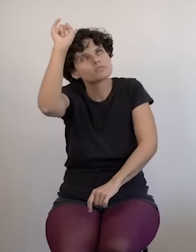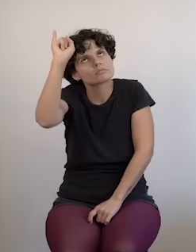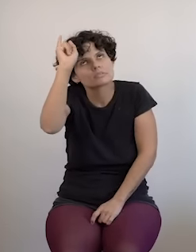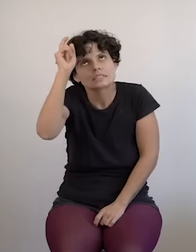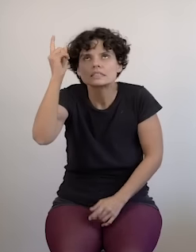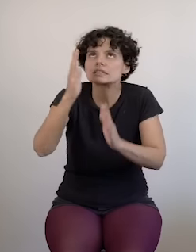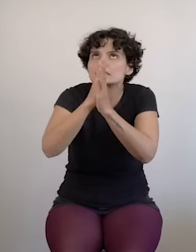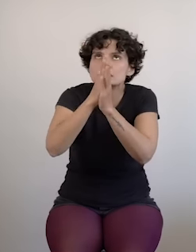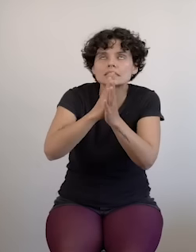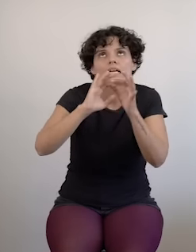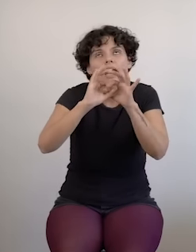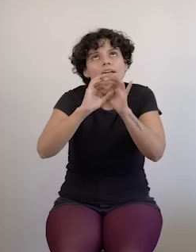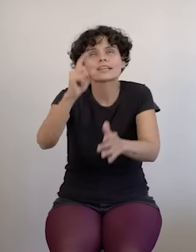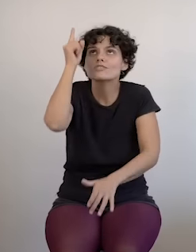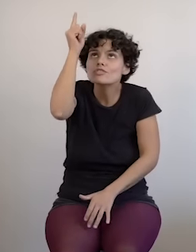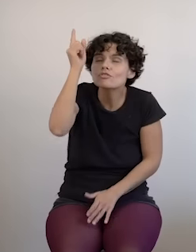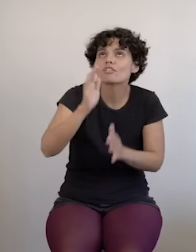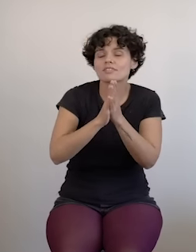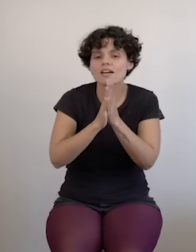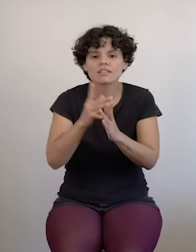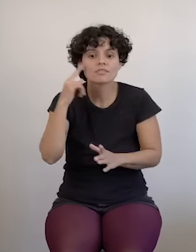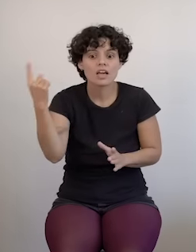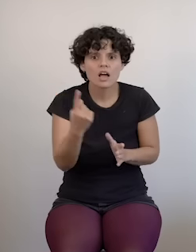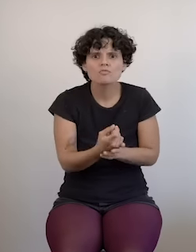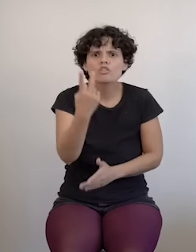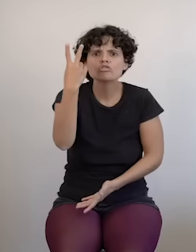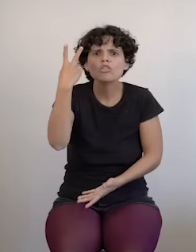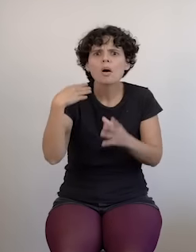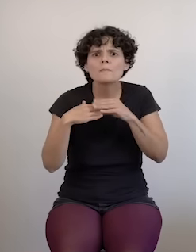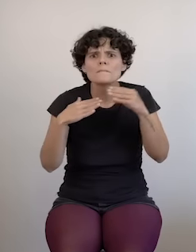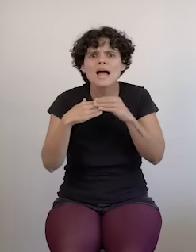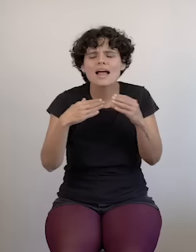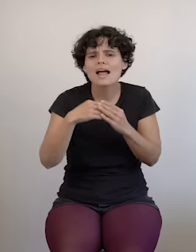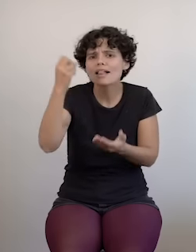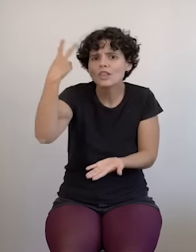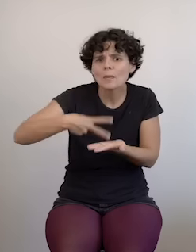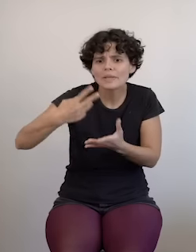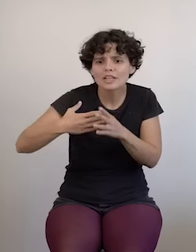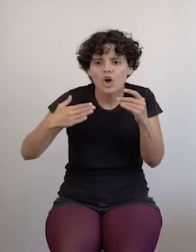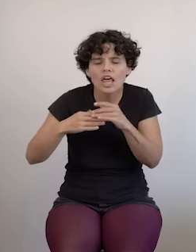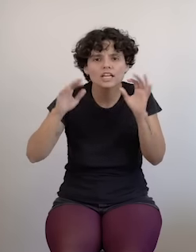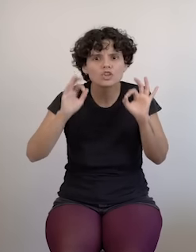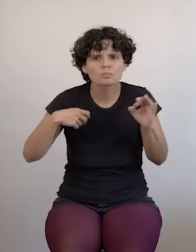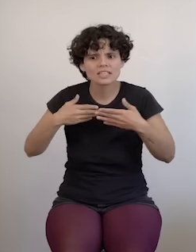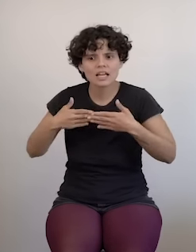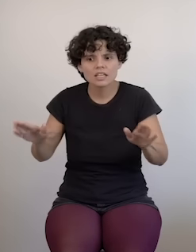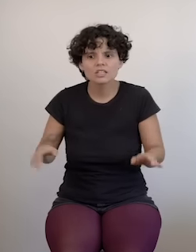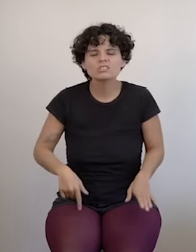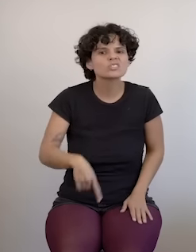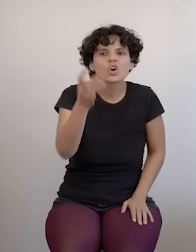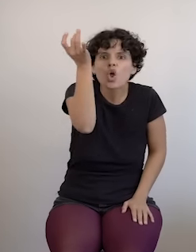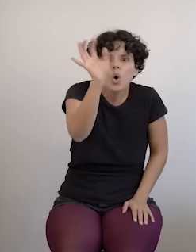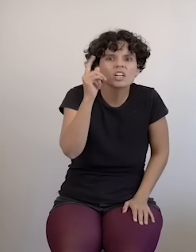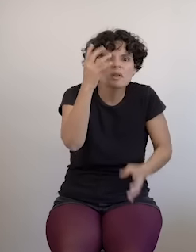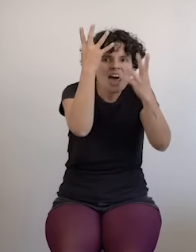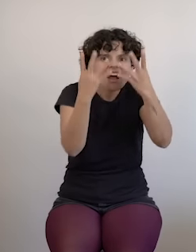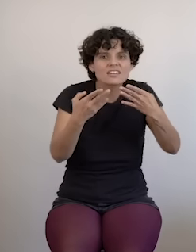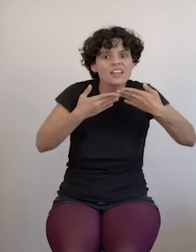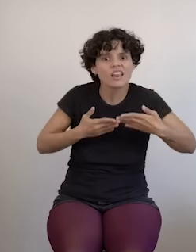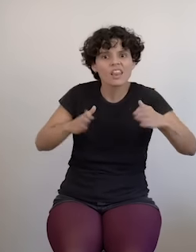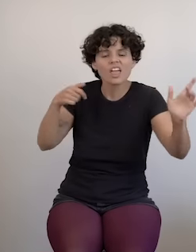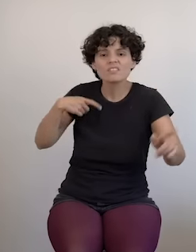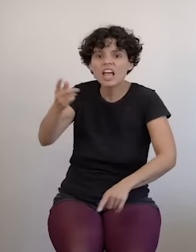en ti, bo. Y vamos a grabar, yo vamos a grabar. $2,000. Yo estaba pato saliendo de la cárcel. Mi único plan era llenar la